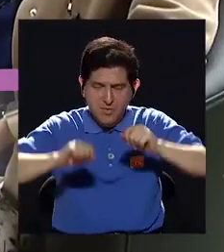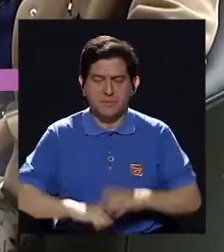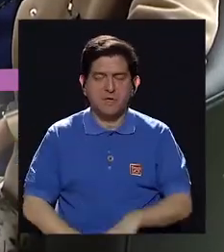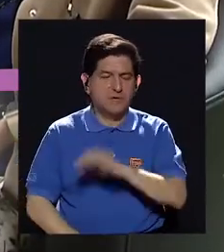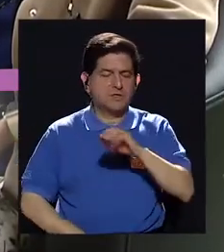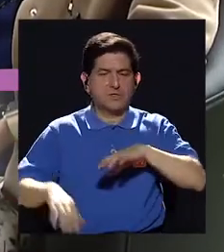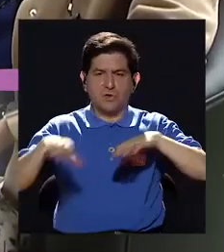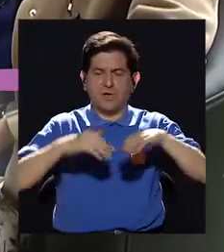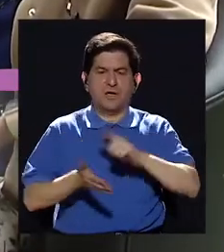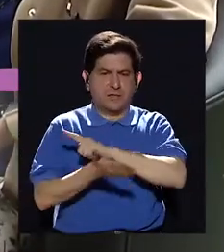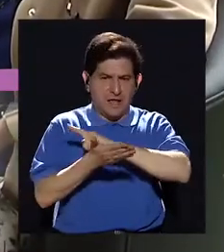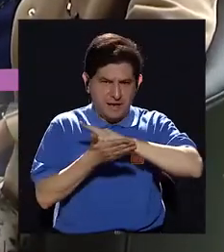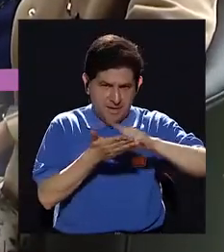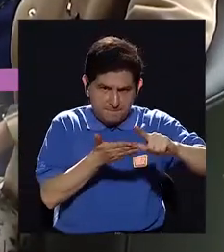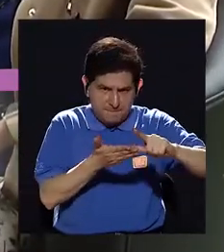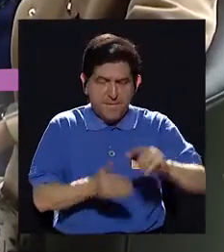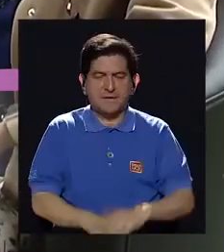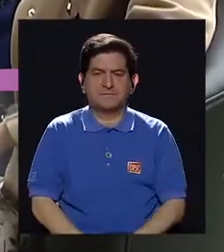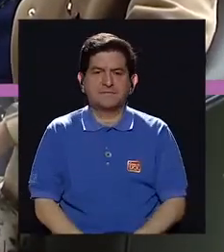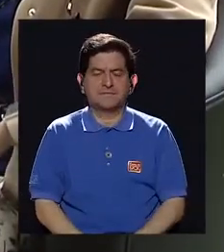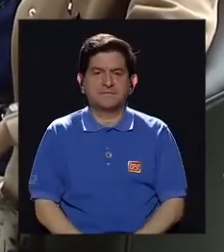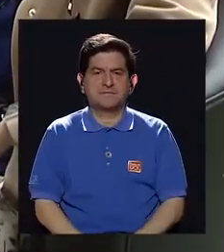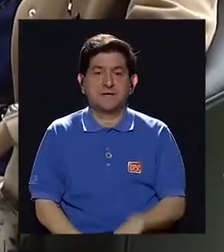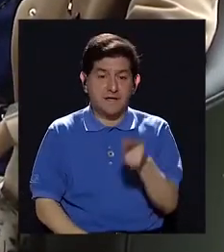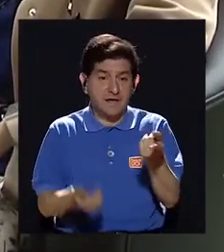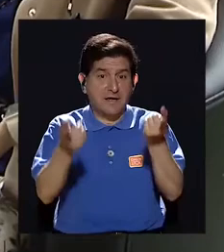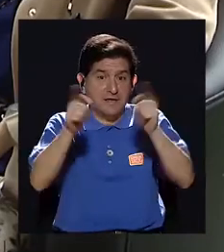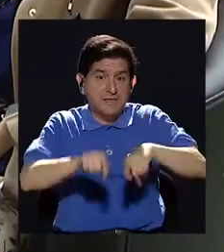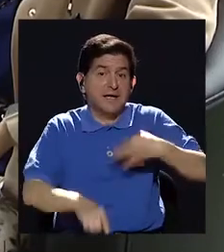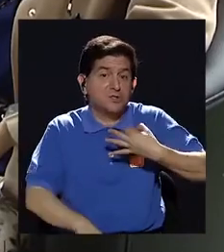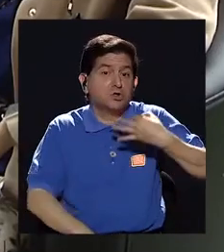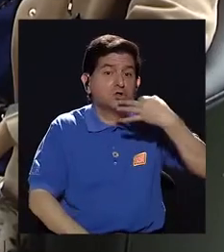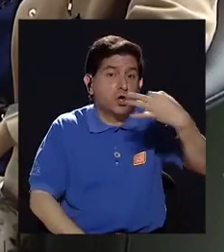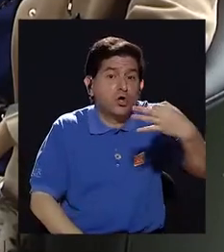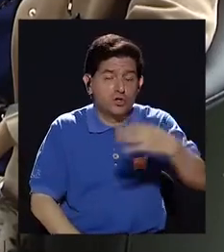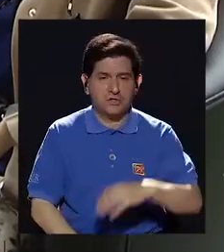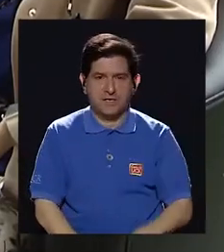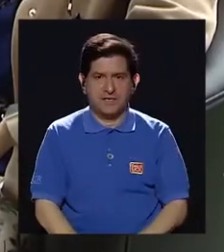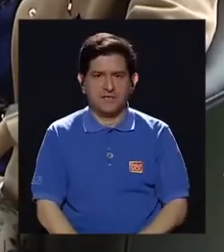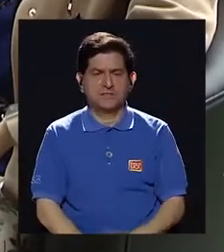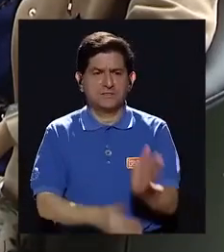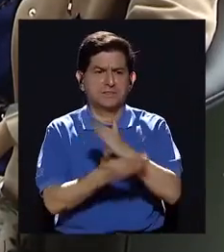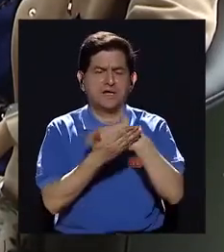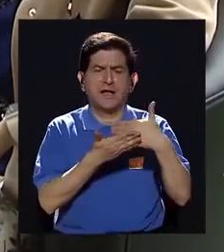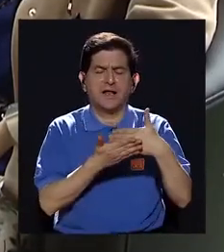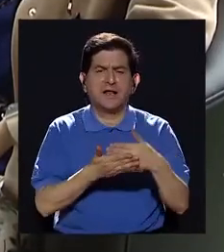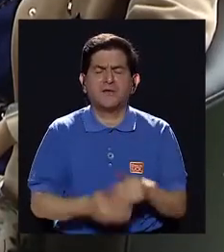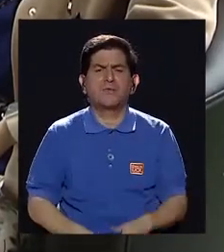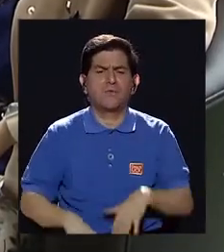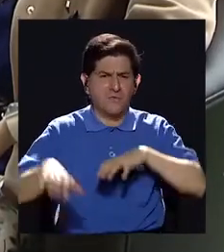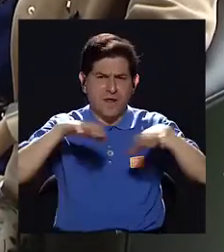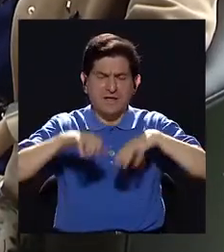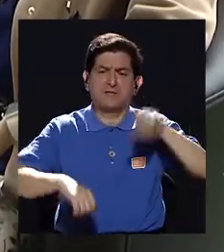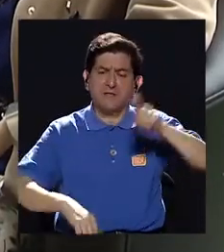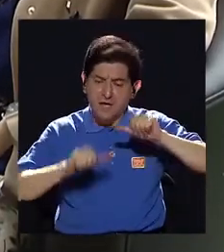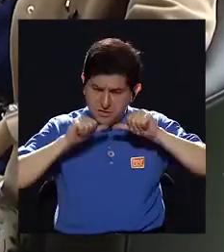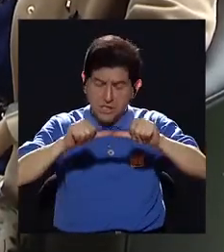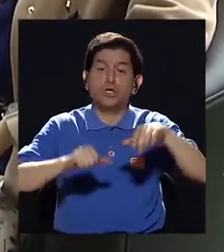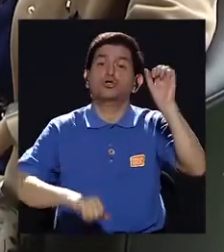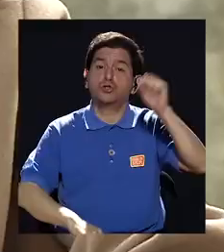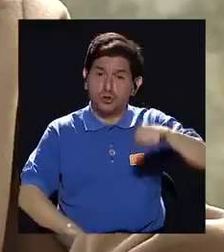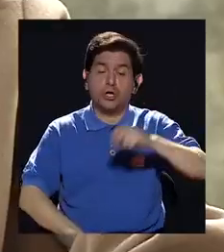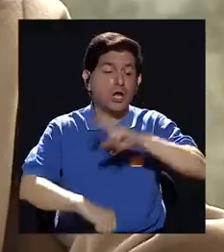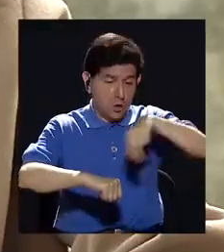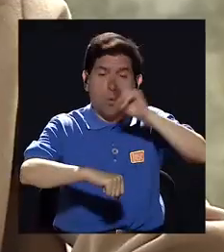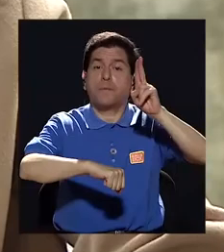sus actividades de limpieza, de higiene diaria y algunas actividades tienen que continuar. Claro,